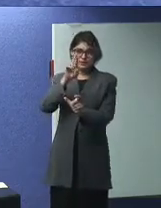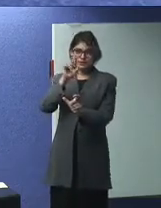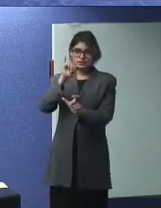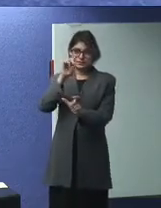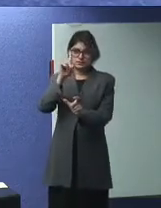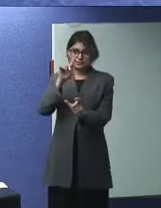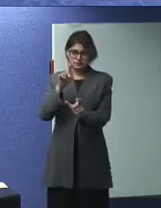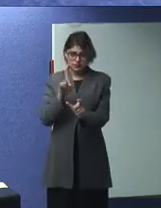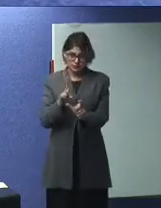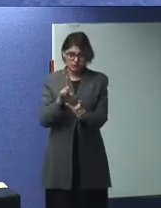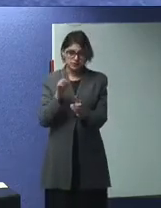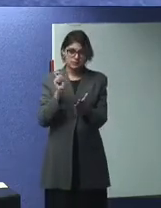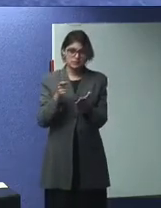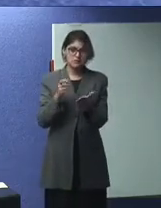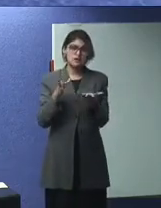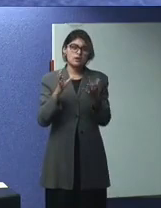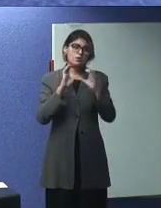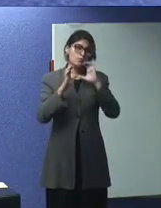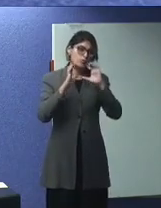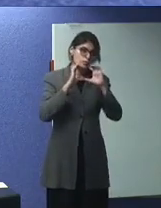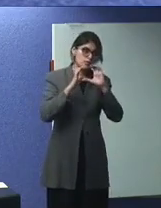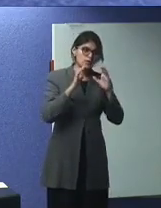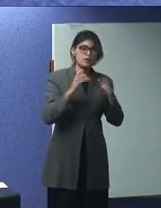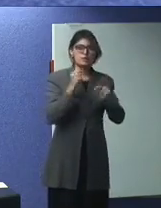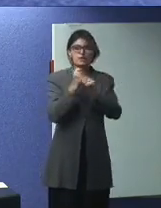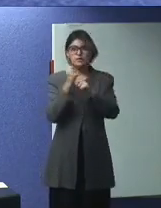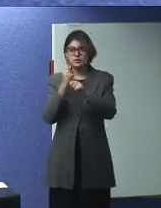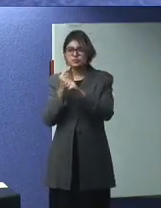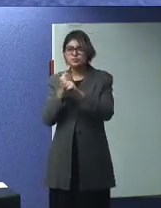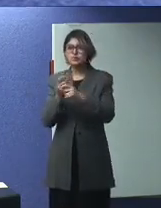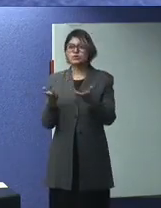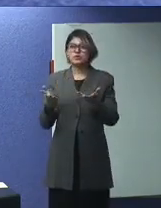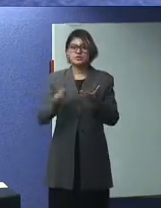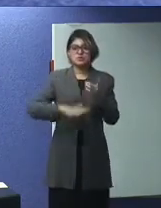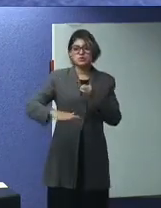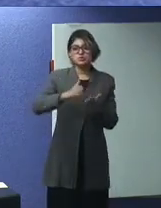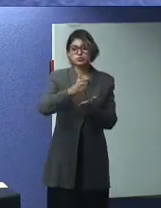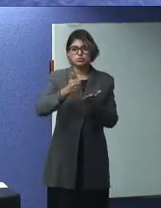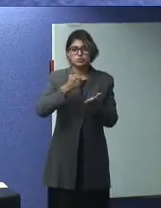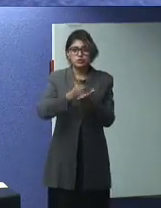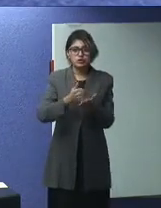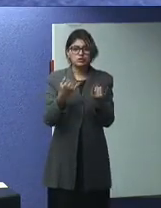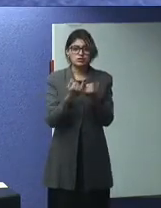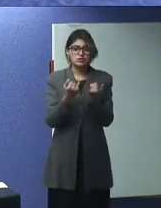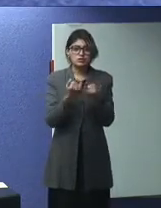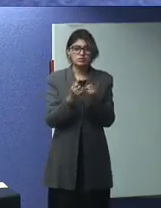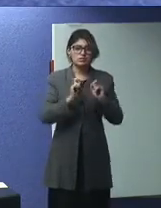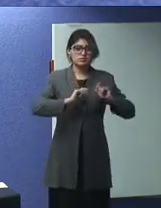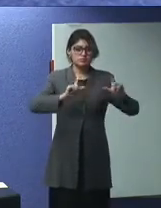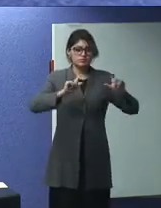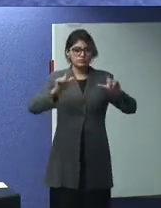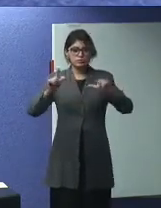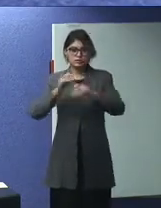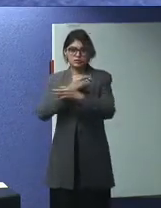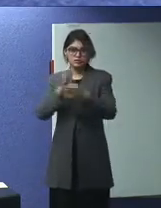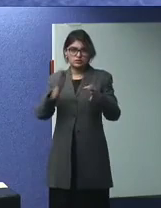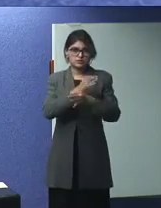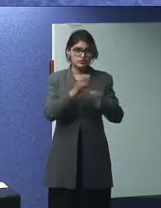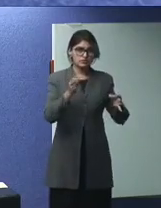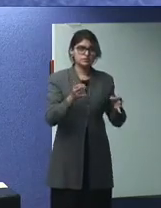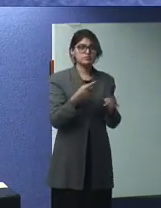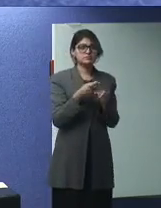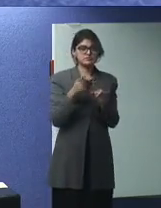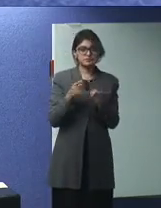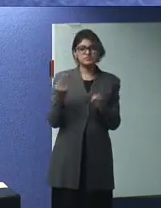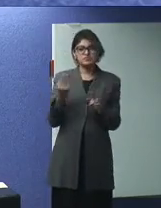las comunicaciones, en el transporte, en las edificaciones, en el entorno urbano, en la transmisión de los mensajes. Es necesario garantizar